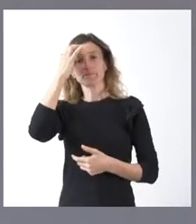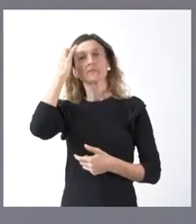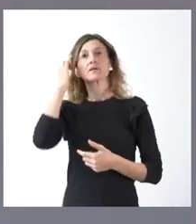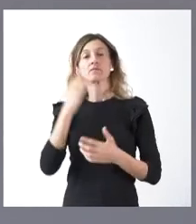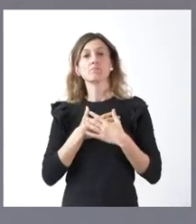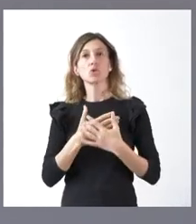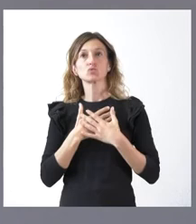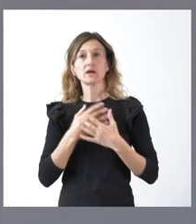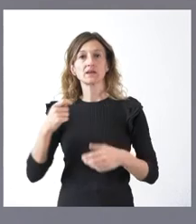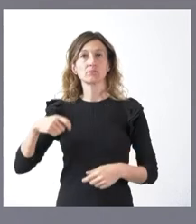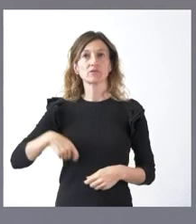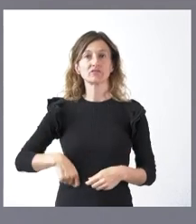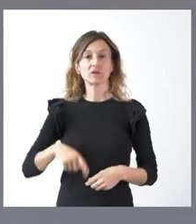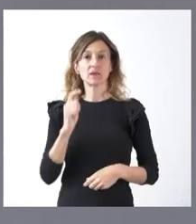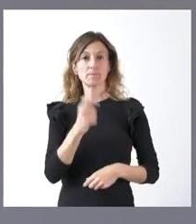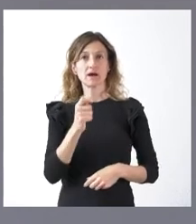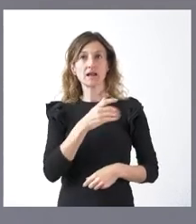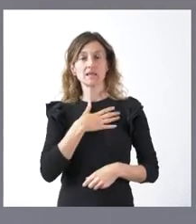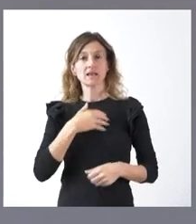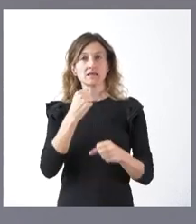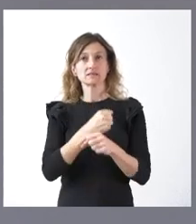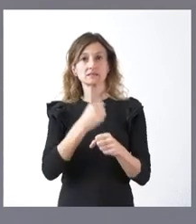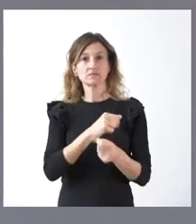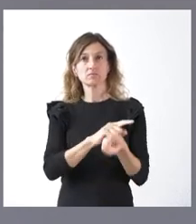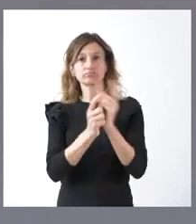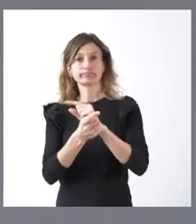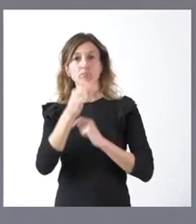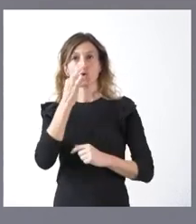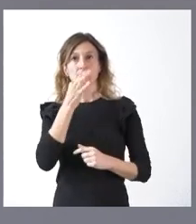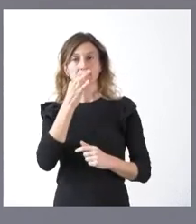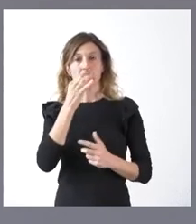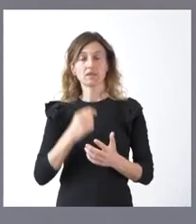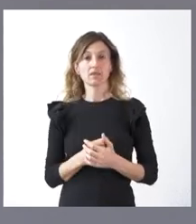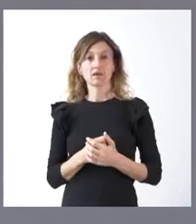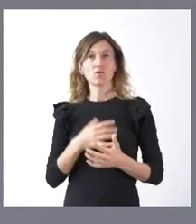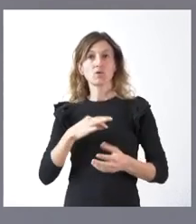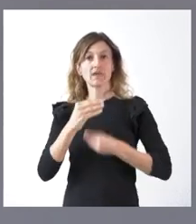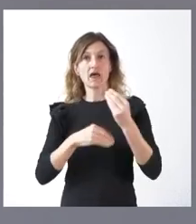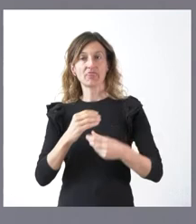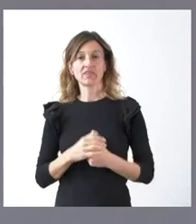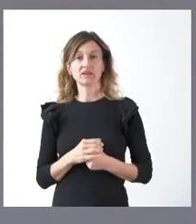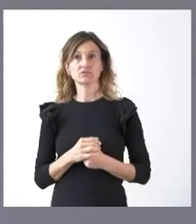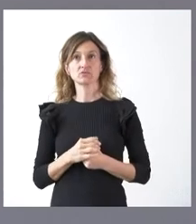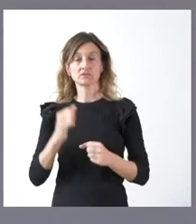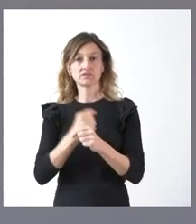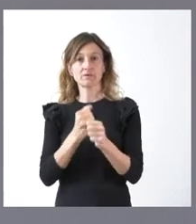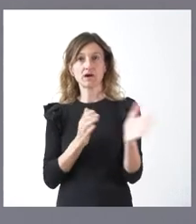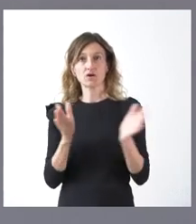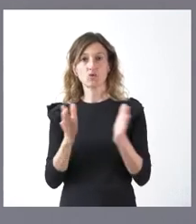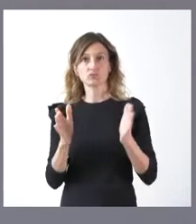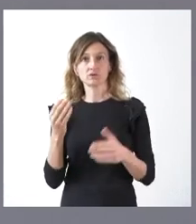forma voluntaria y retribuida quieran hacer estas jornadas de tarde Pues las puedan realizar y por tanto son dos tareas plenamente